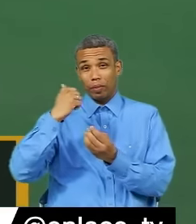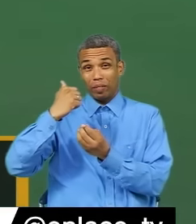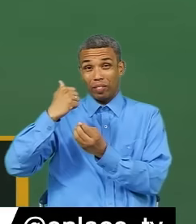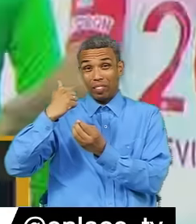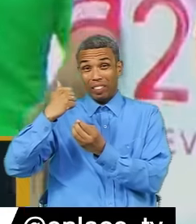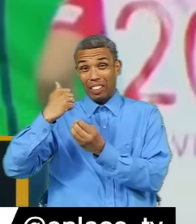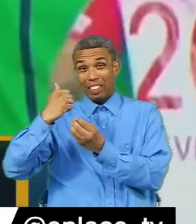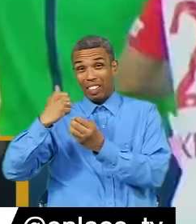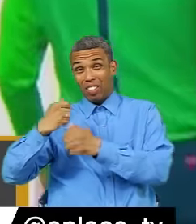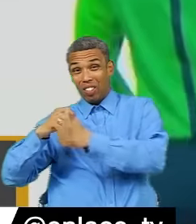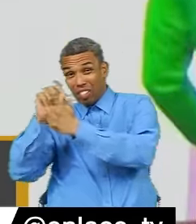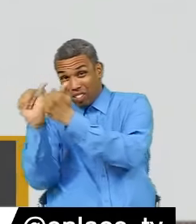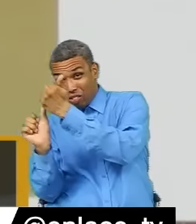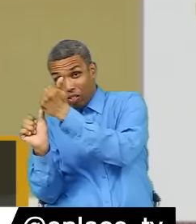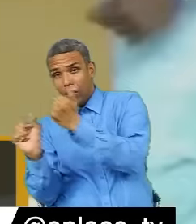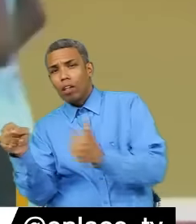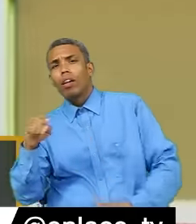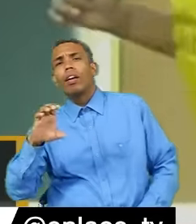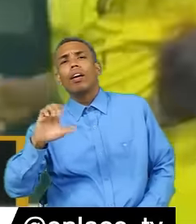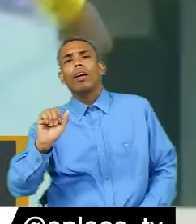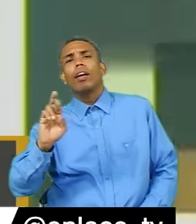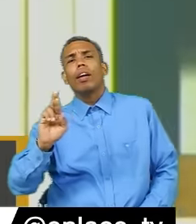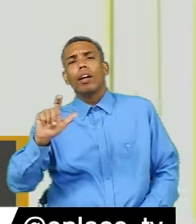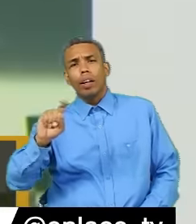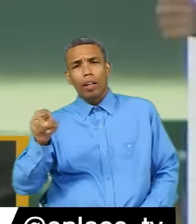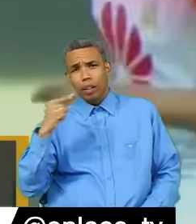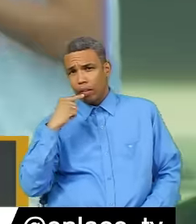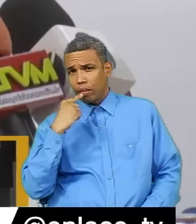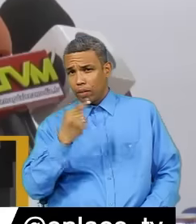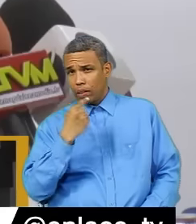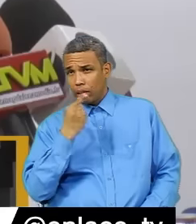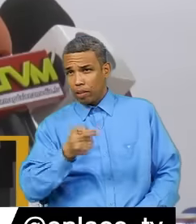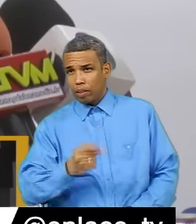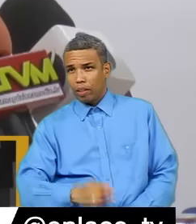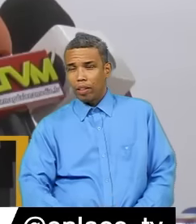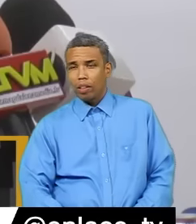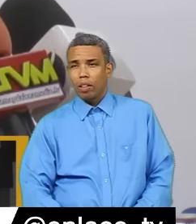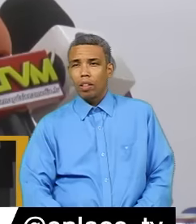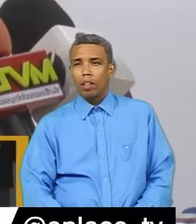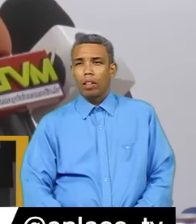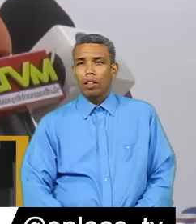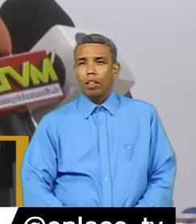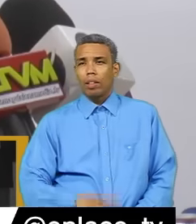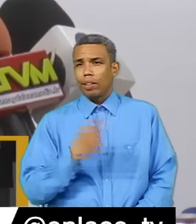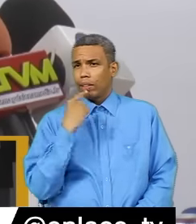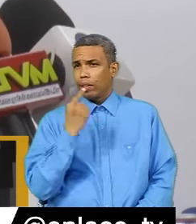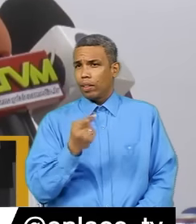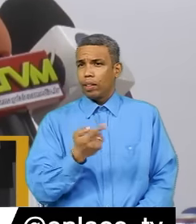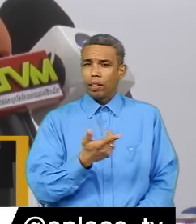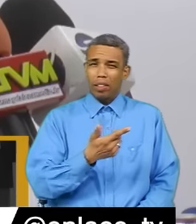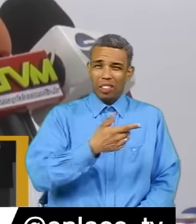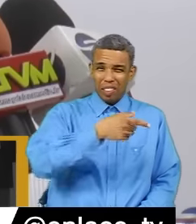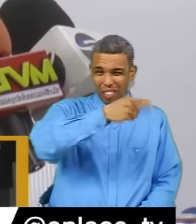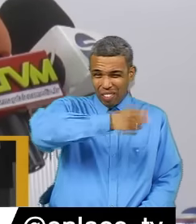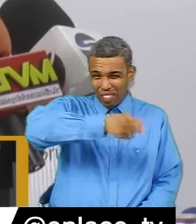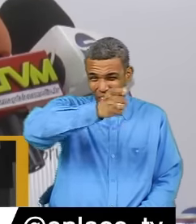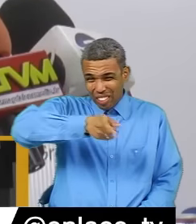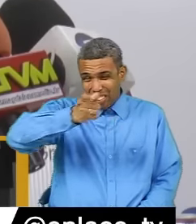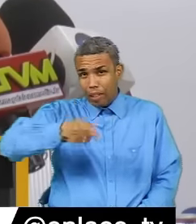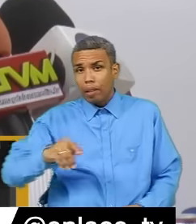rueda de prensa las deficiencias del onceno aurinegro. Creo que un equipo que tiene el 70 o el 70 y pico de